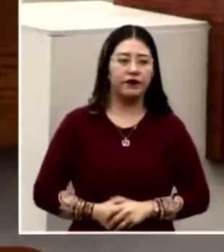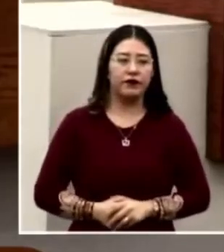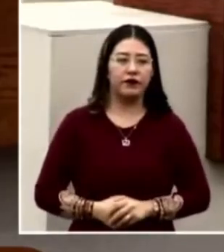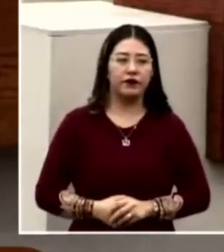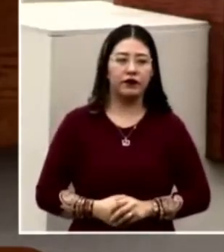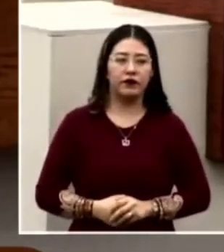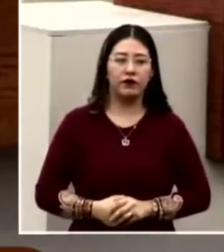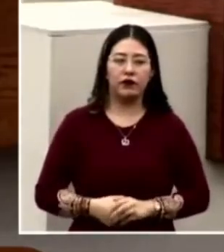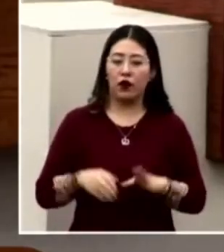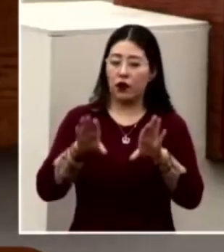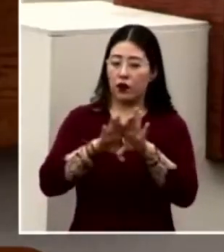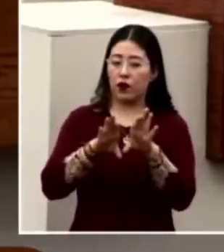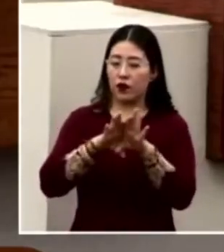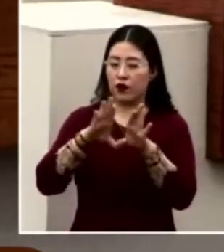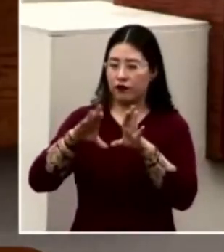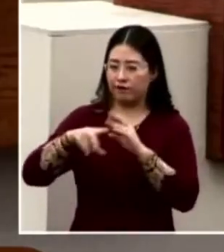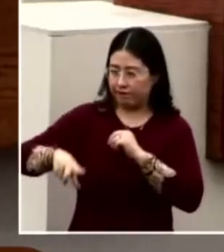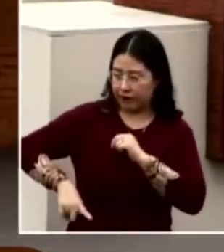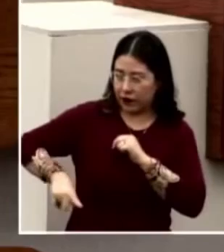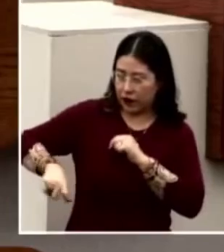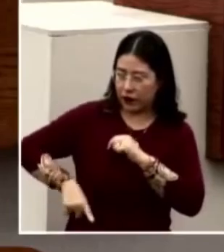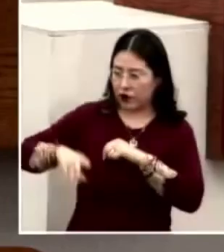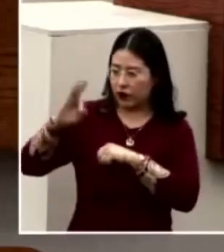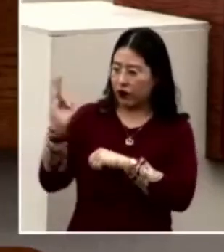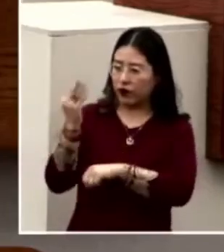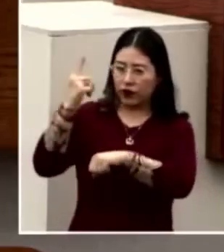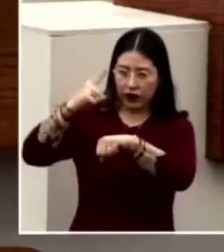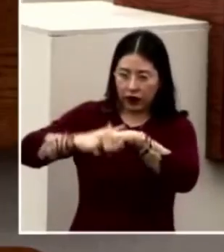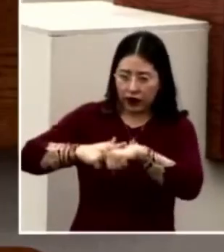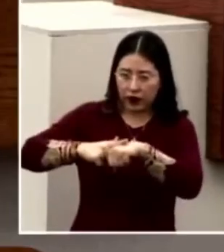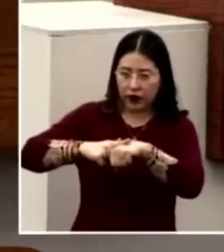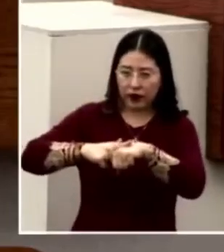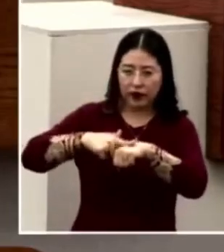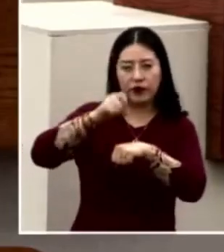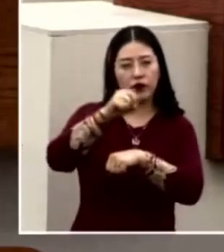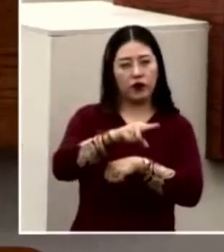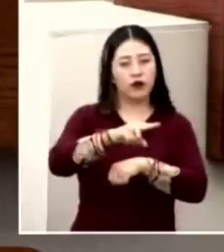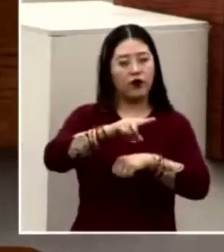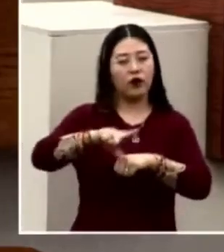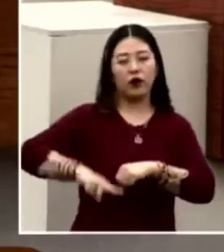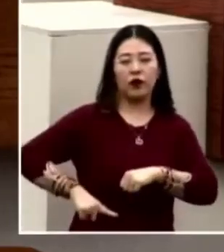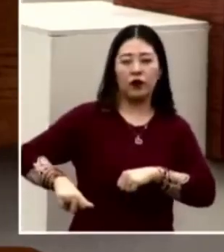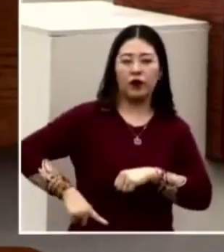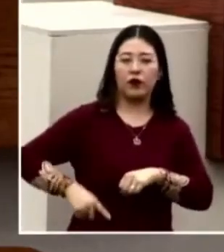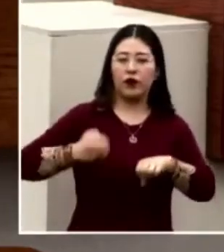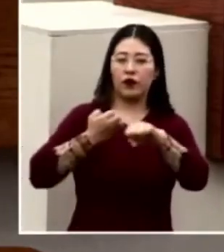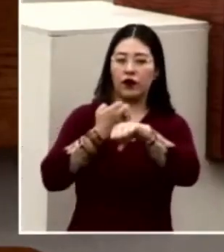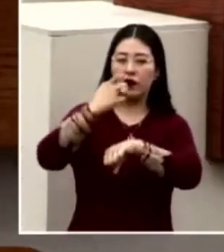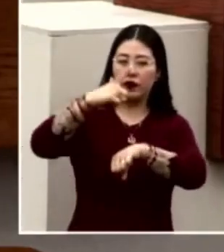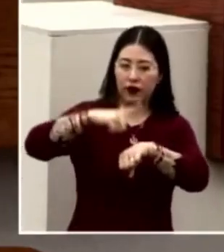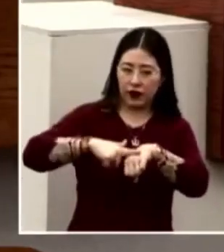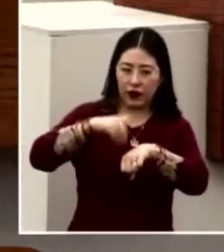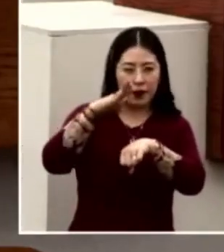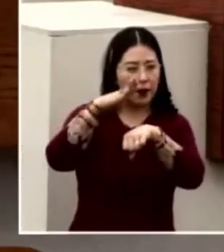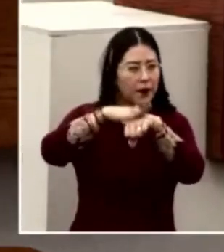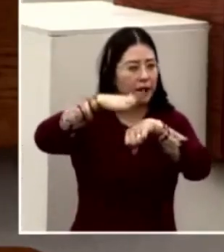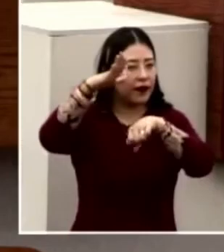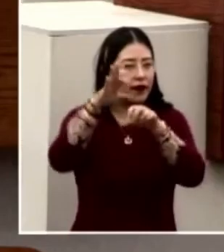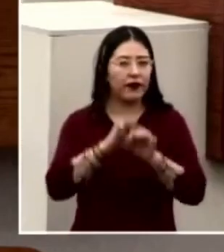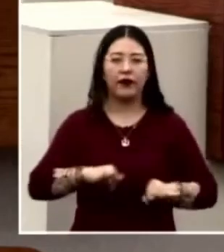entre el Ejecutivo Federal, los ejecutivos estatales y sobre